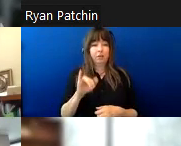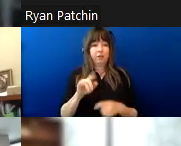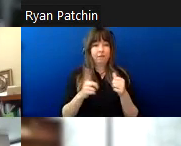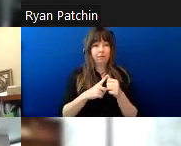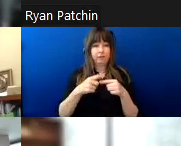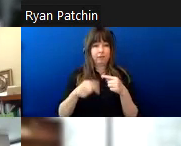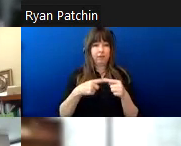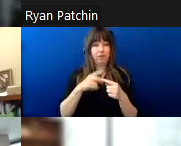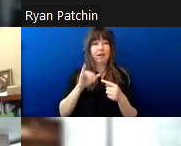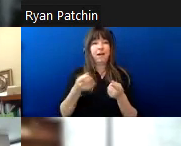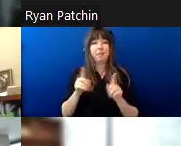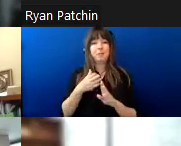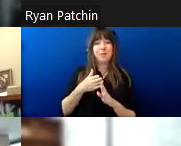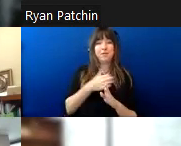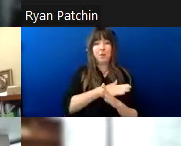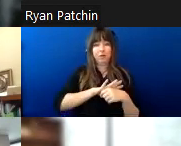Entonces esto